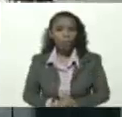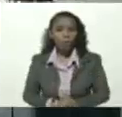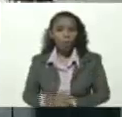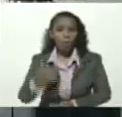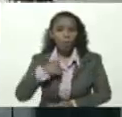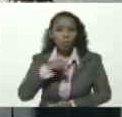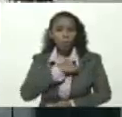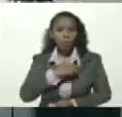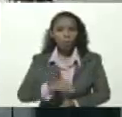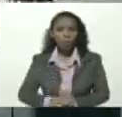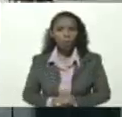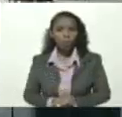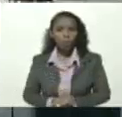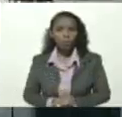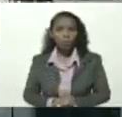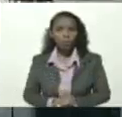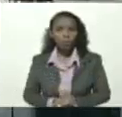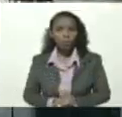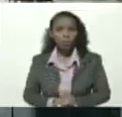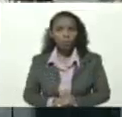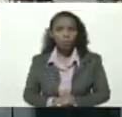Nosotros